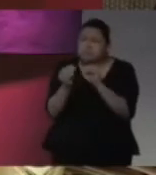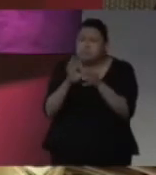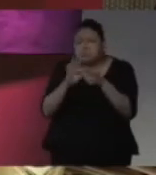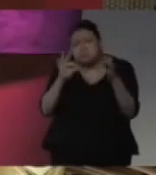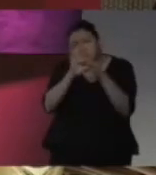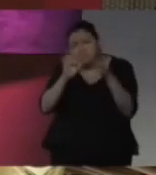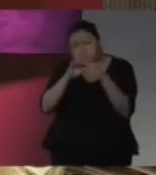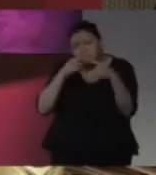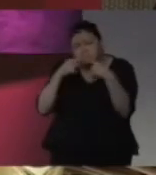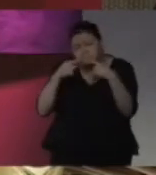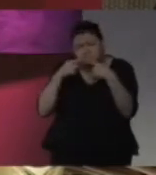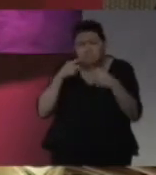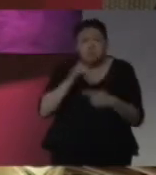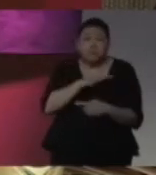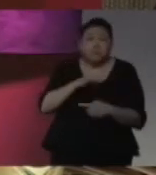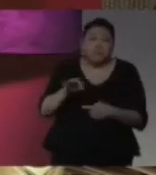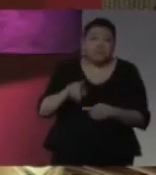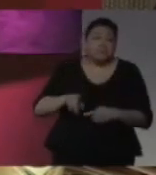pero